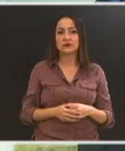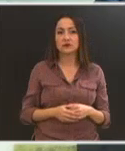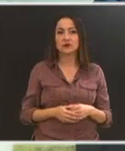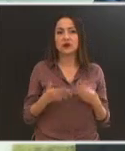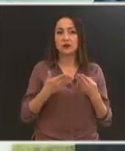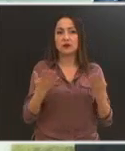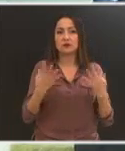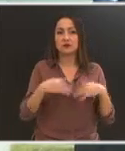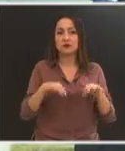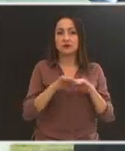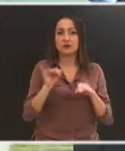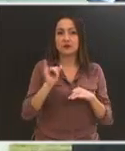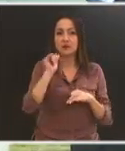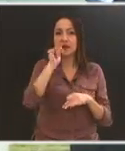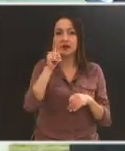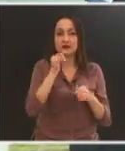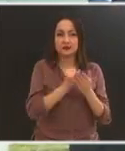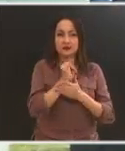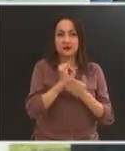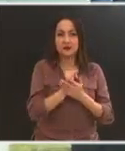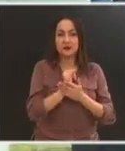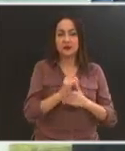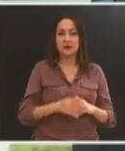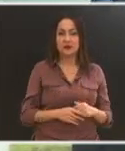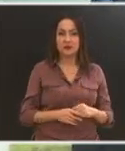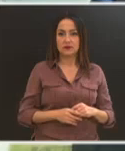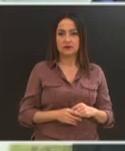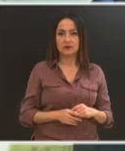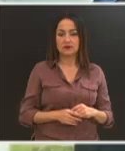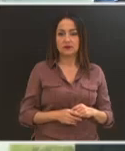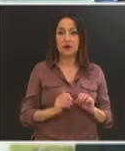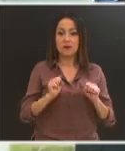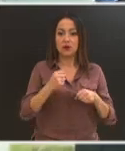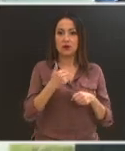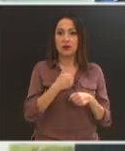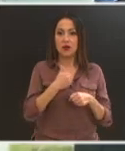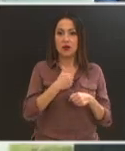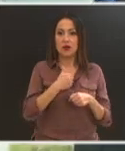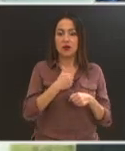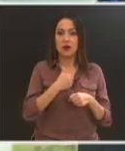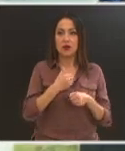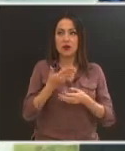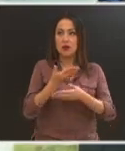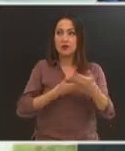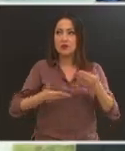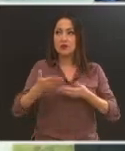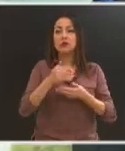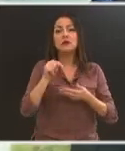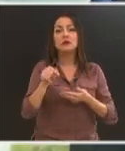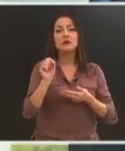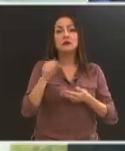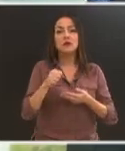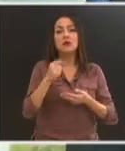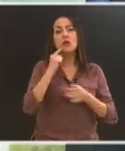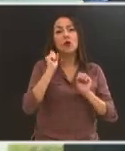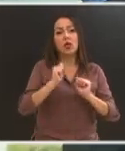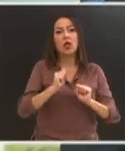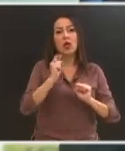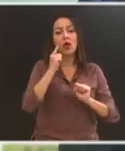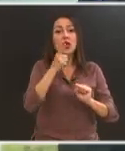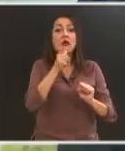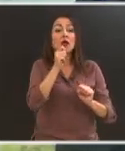elemento importante también para las investigaciones ulteriores poder tener trazas en qué se puede dar con